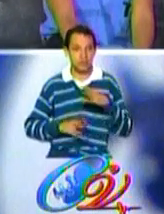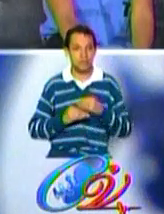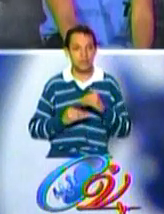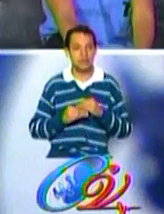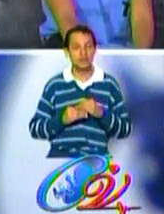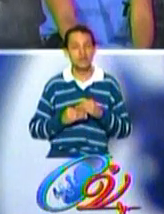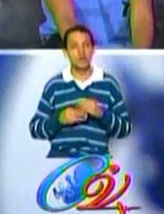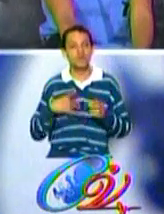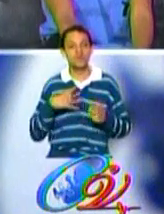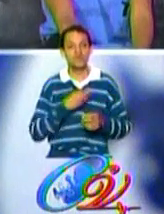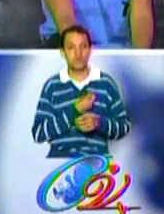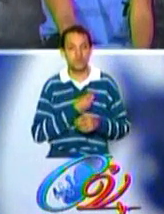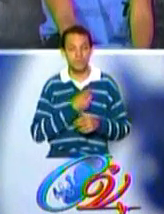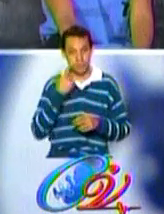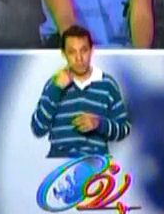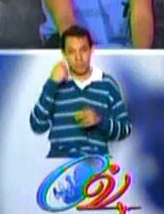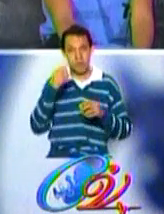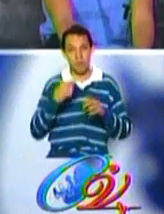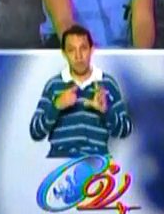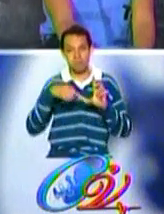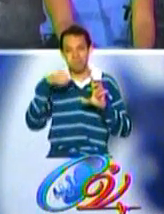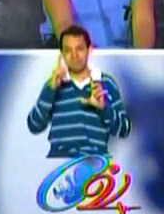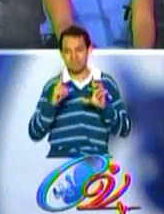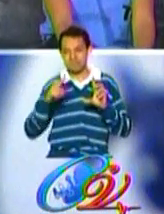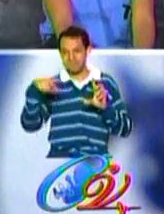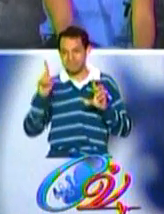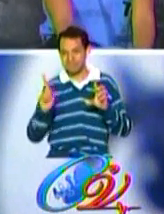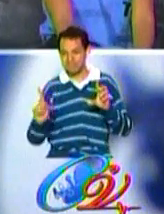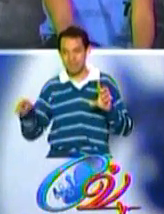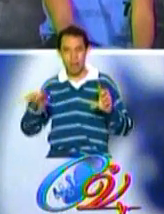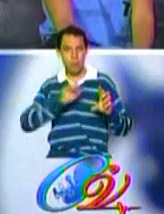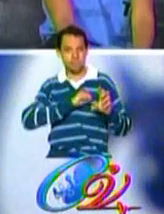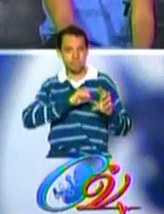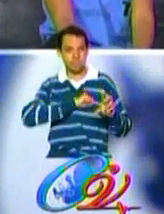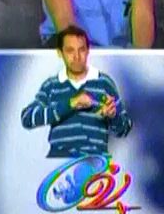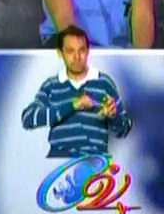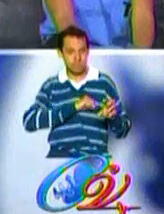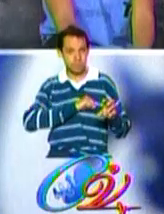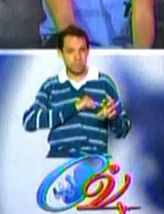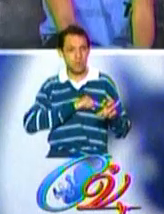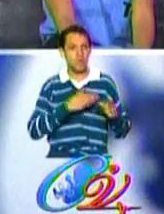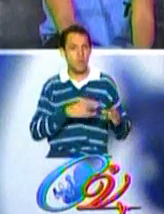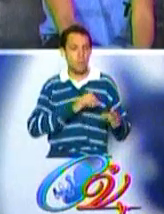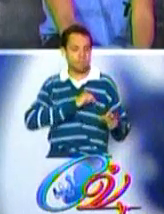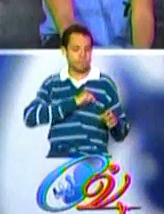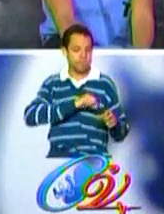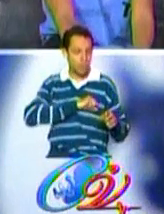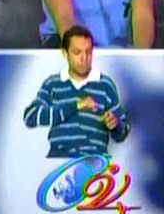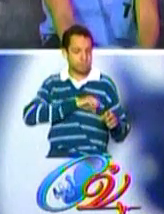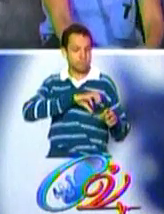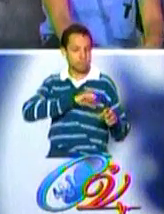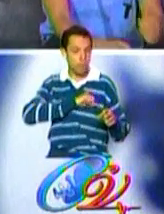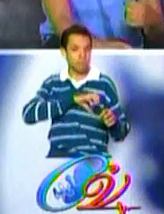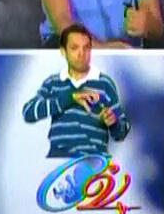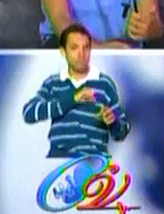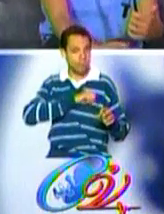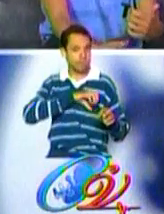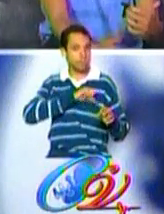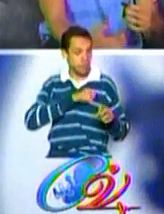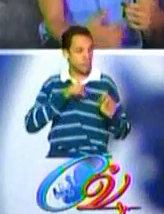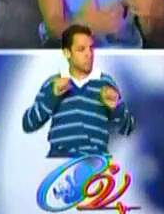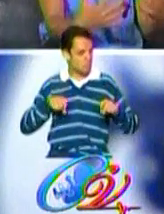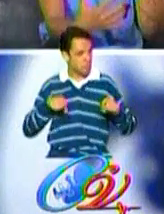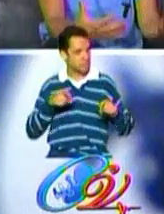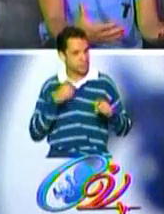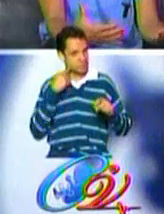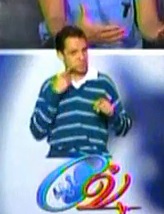buscamos, esa es la variabilidad del corazón en ese examen. Ahí miramos si el paciente puede hacer, como decir,